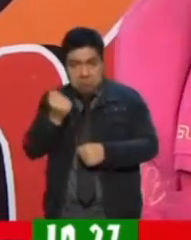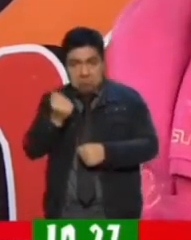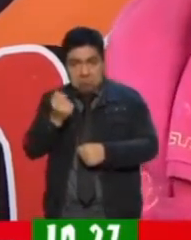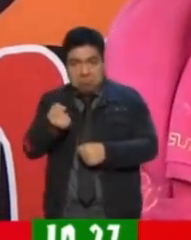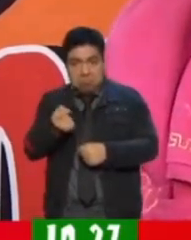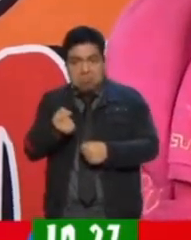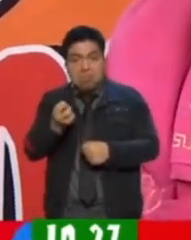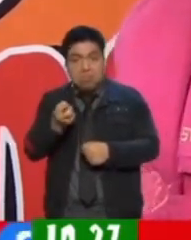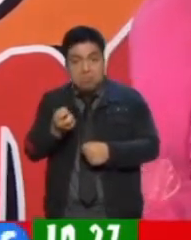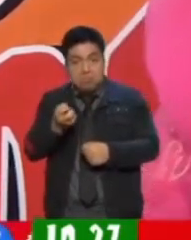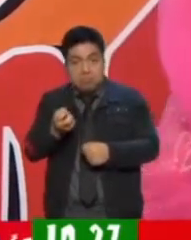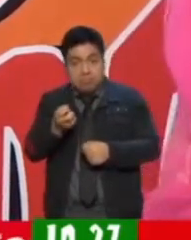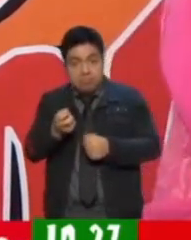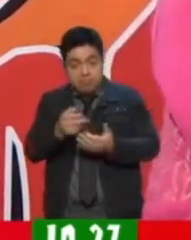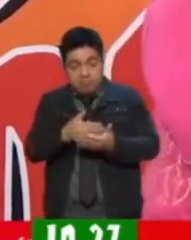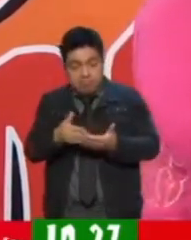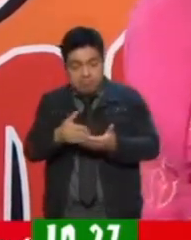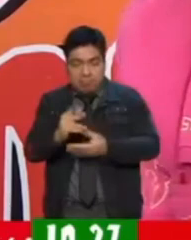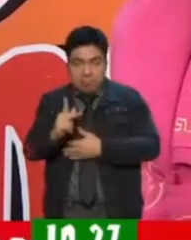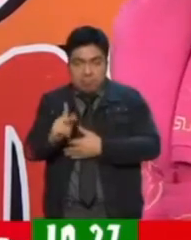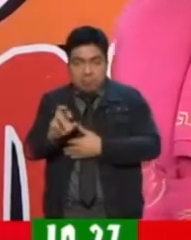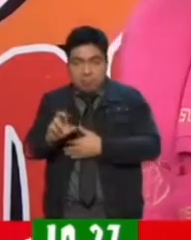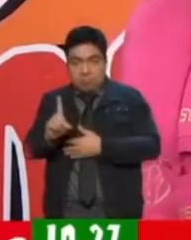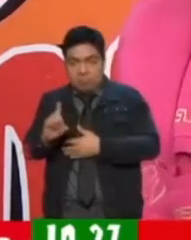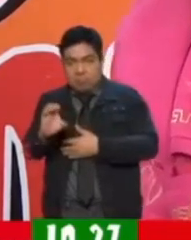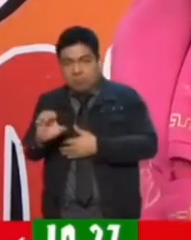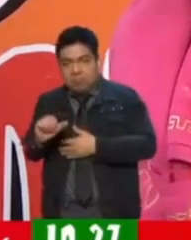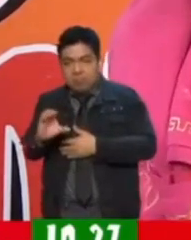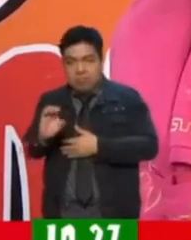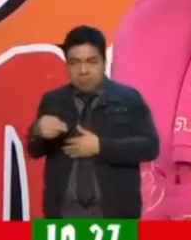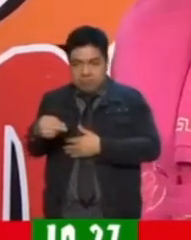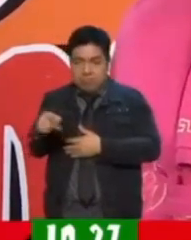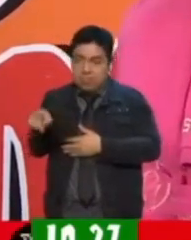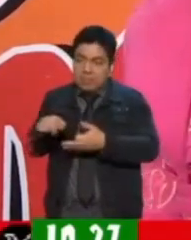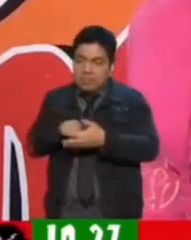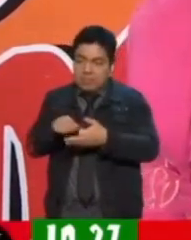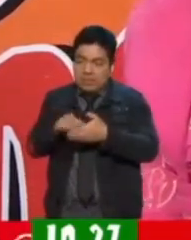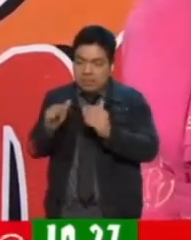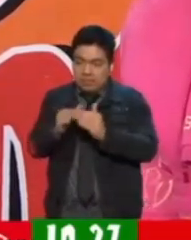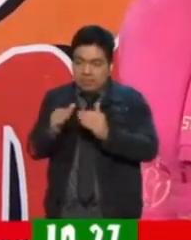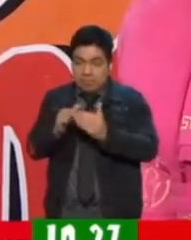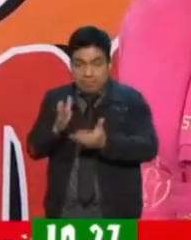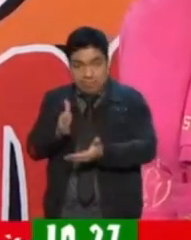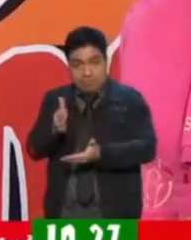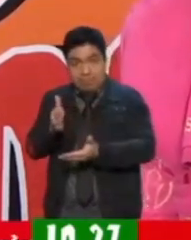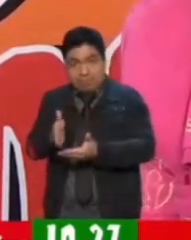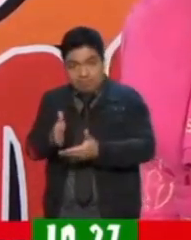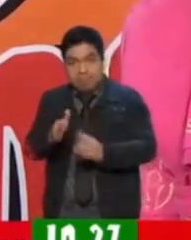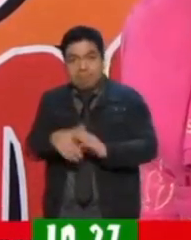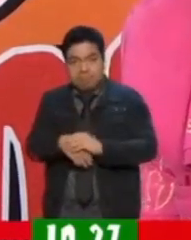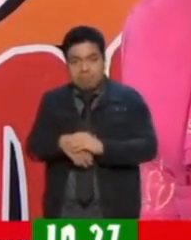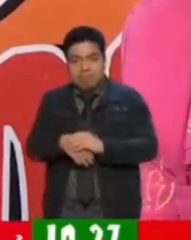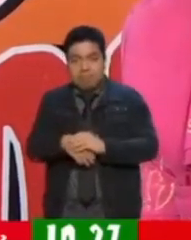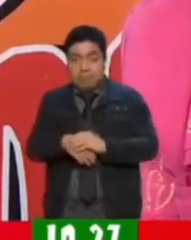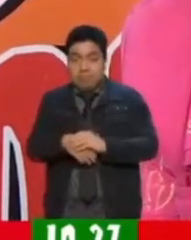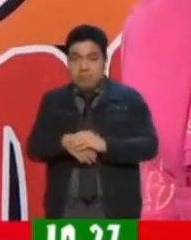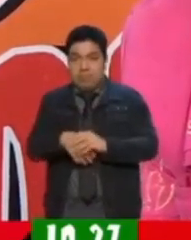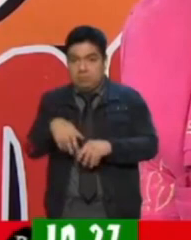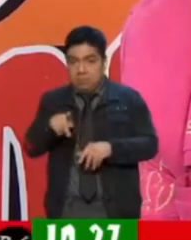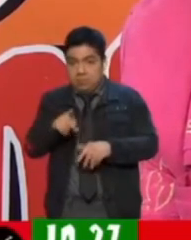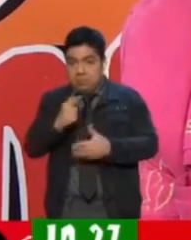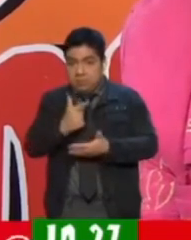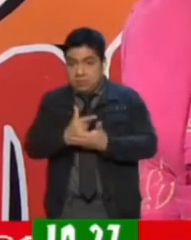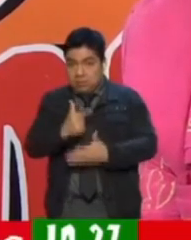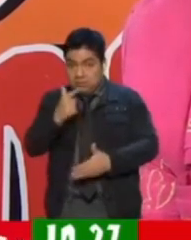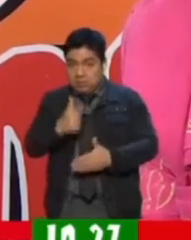agarro el teléfono. Para eso vas a la Prodecon, muy preciosa, así más es, cercana a tu domicilio, en cualquier, oye, parte pero de la eso República. Está